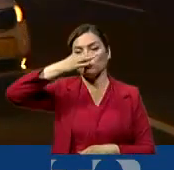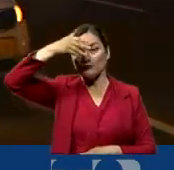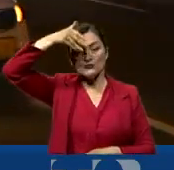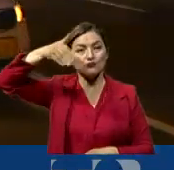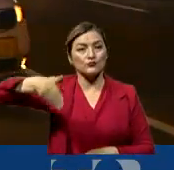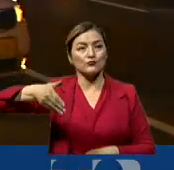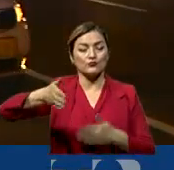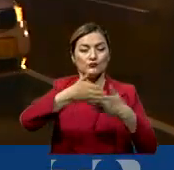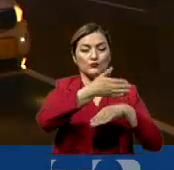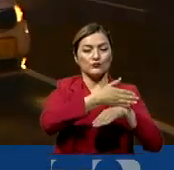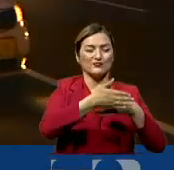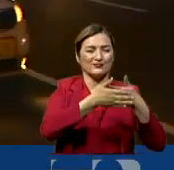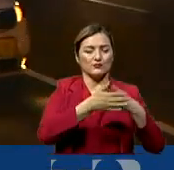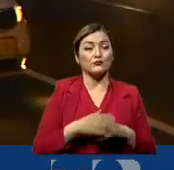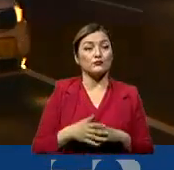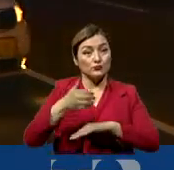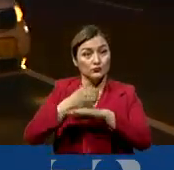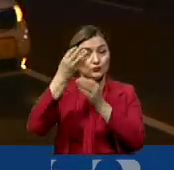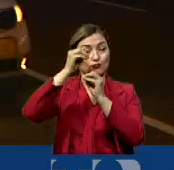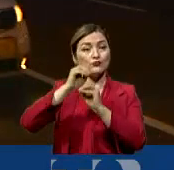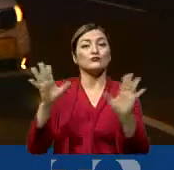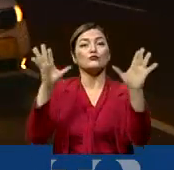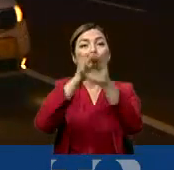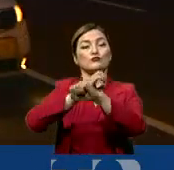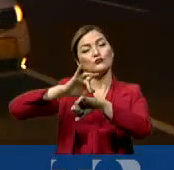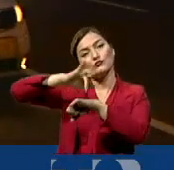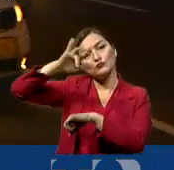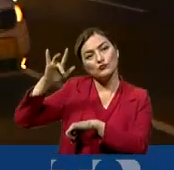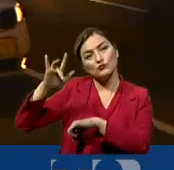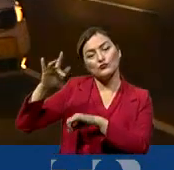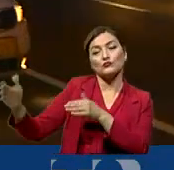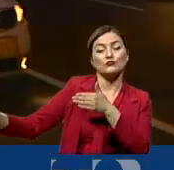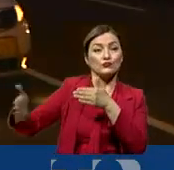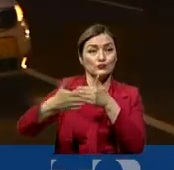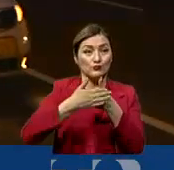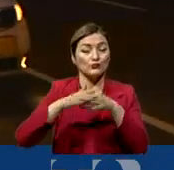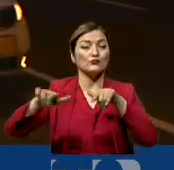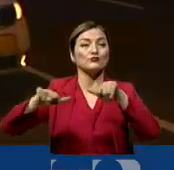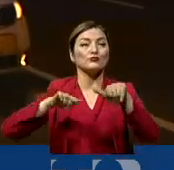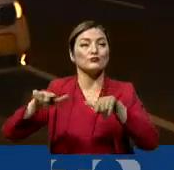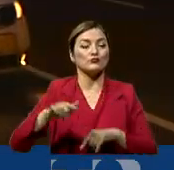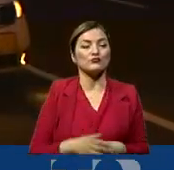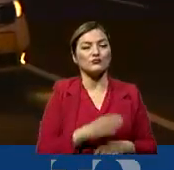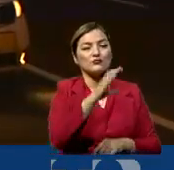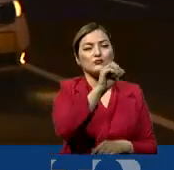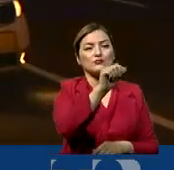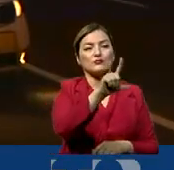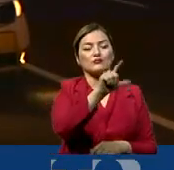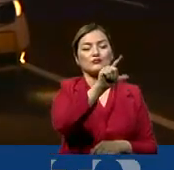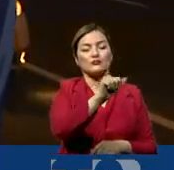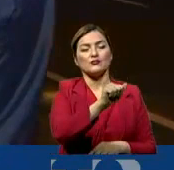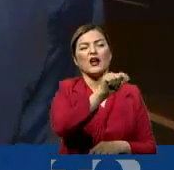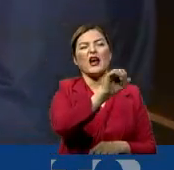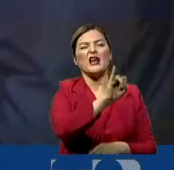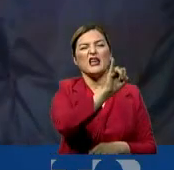porque según las autoridades han mencionado que durante las noches y madrugadas se cerrará esta vía Iracalil Independencia